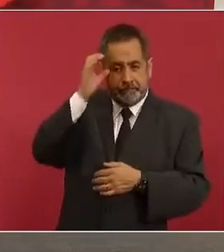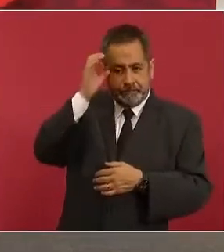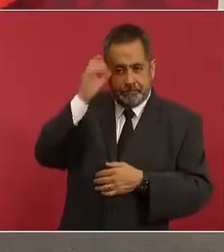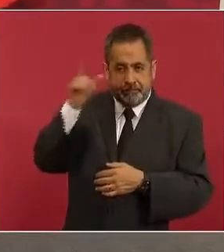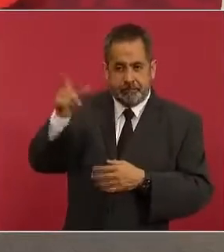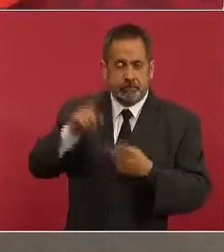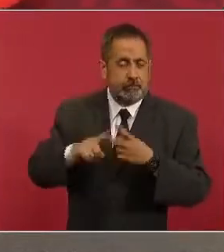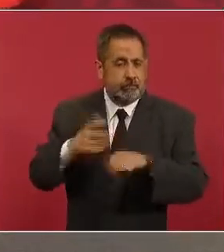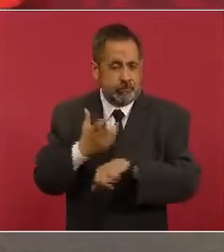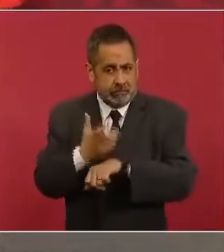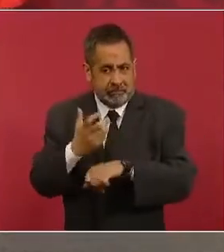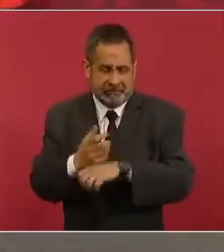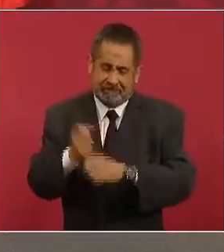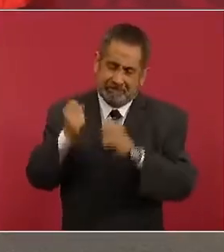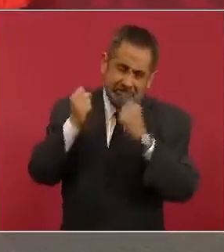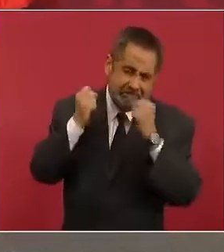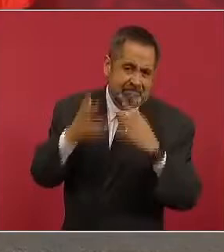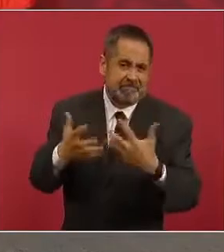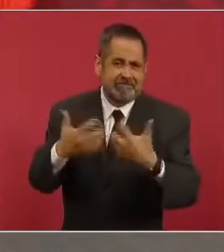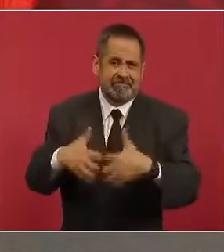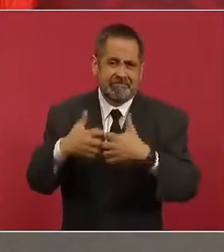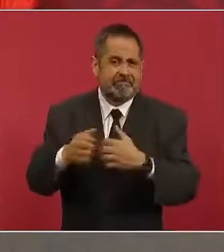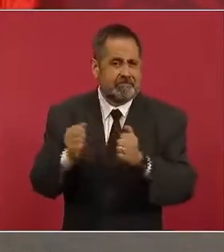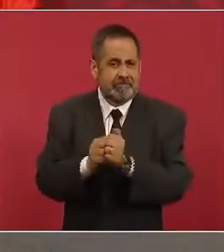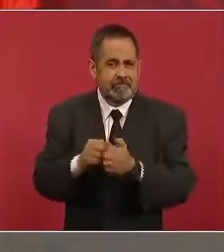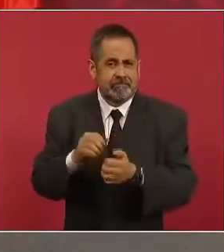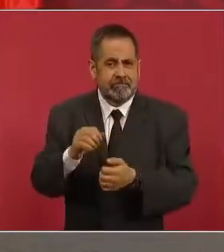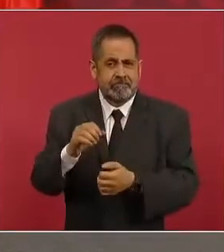en Estados Unidos, es nada.